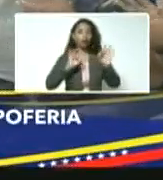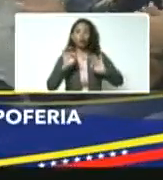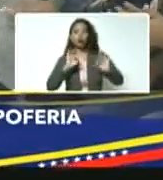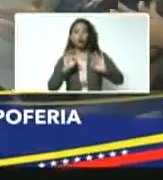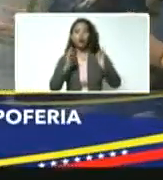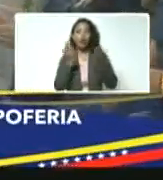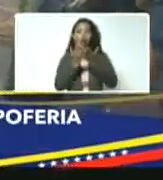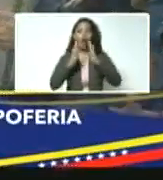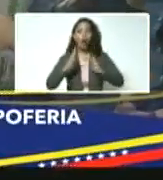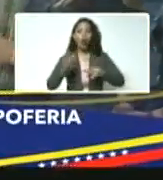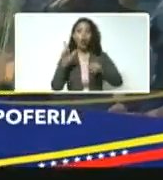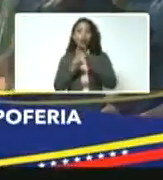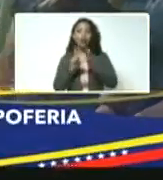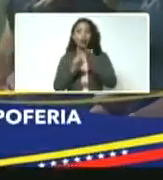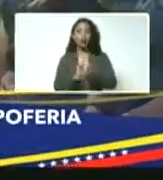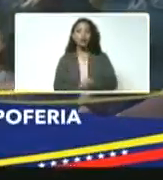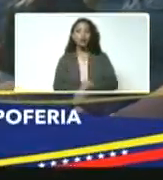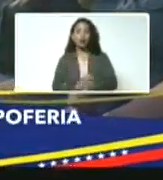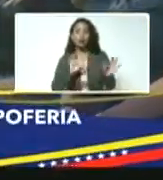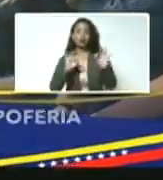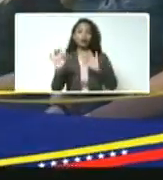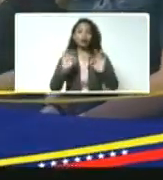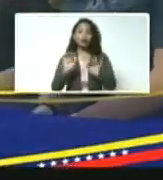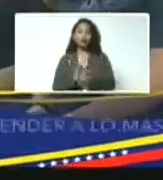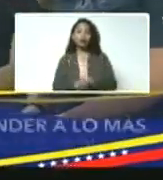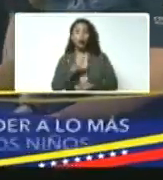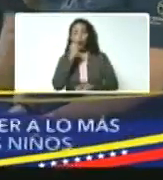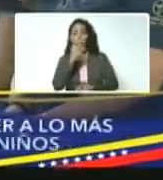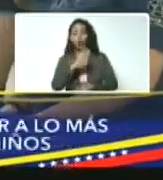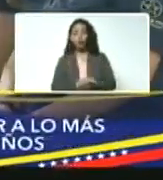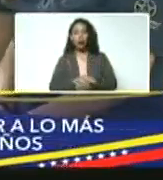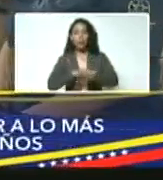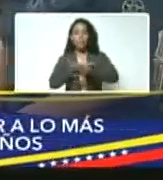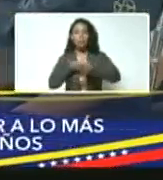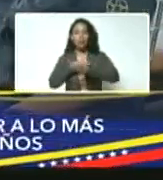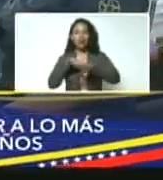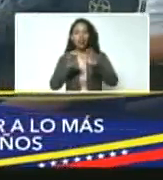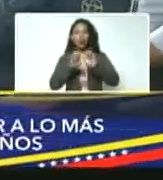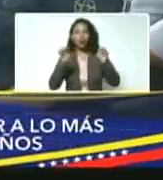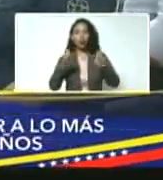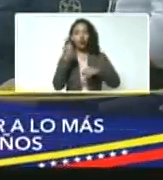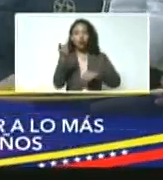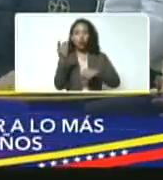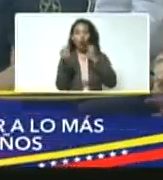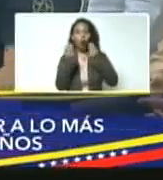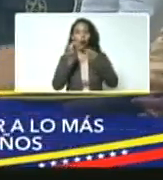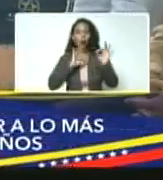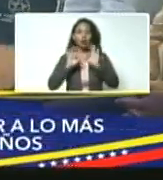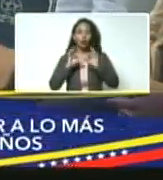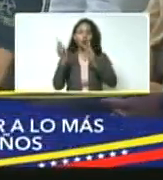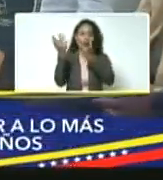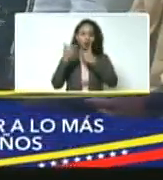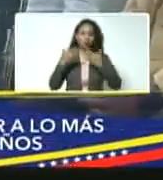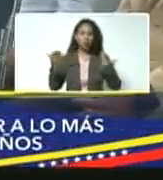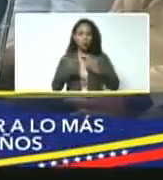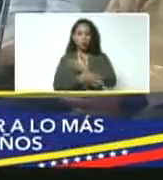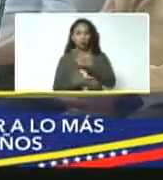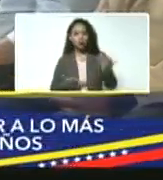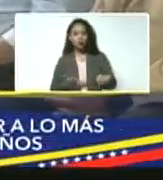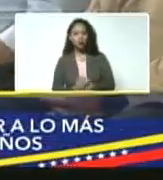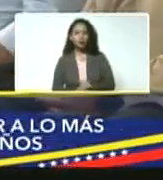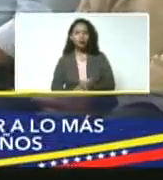la escuela, desde el liceo. Preparémonos. Bueno, ministra de Educación, ¿cómo se prepara usted? ¿Qué me dice? ¿Qué me cuenta?